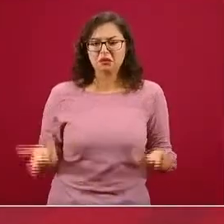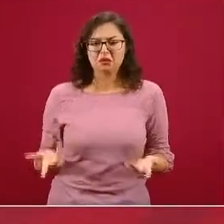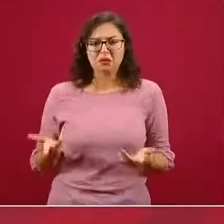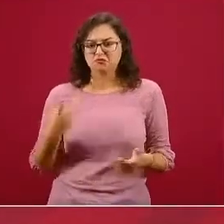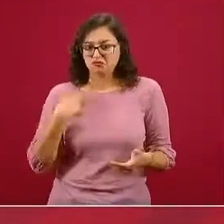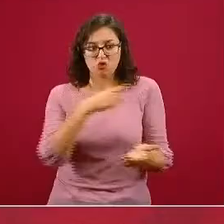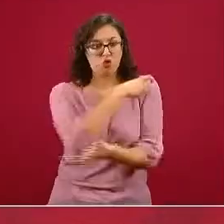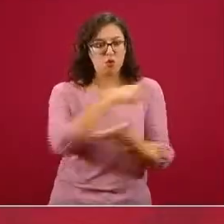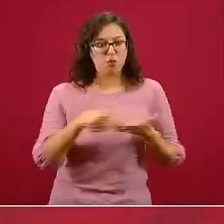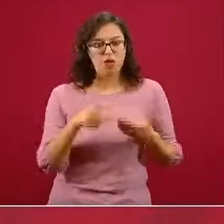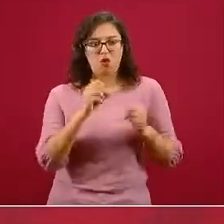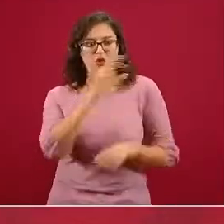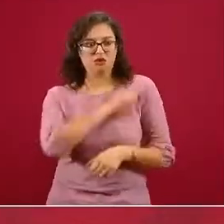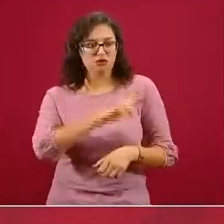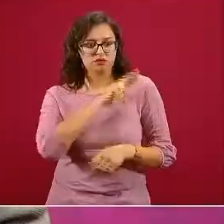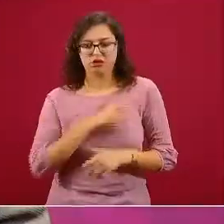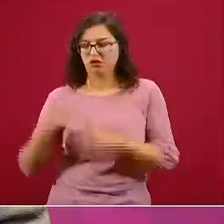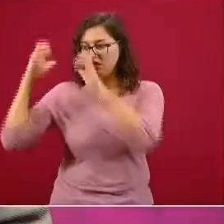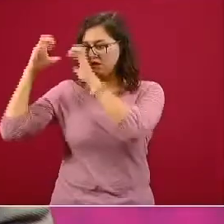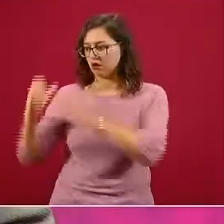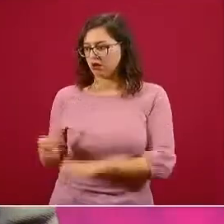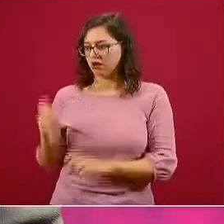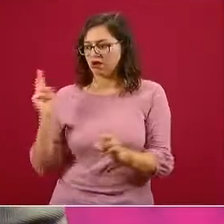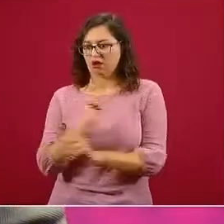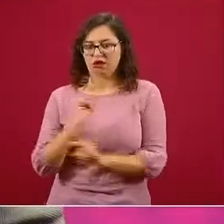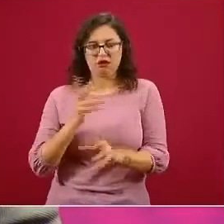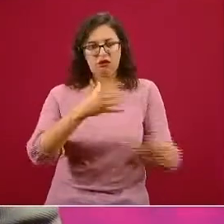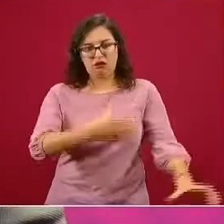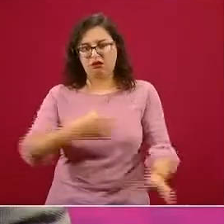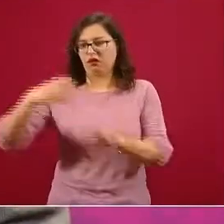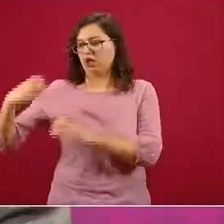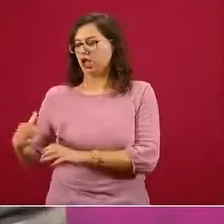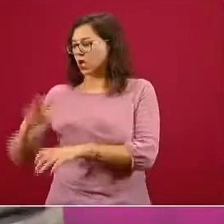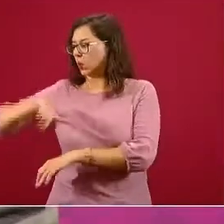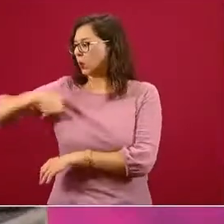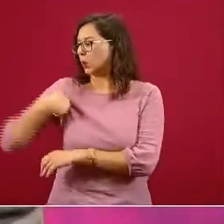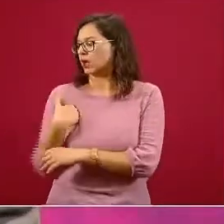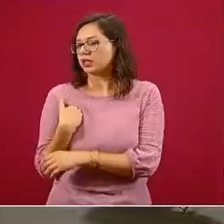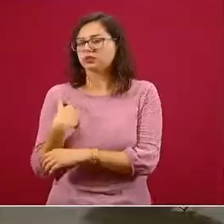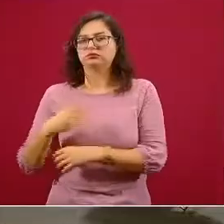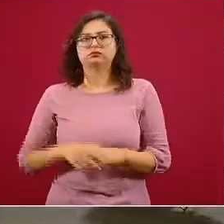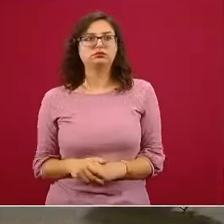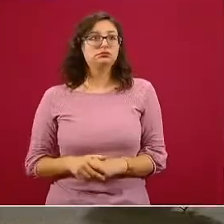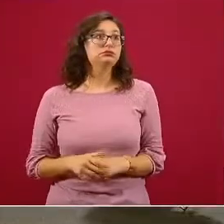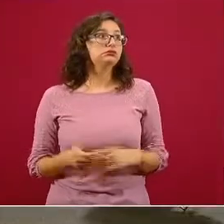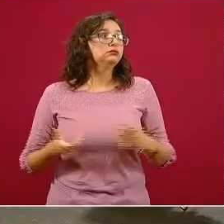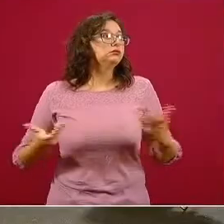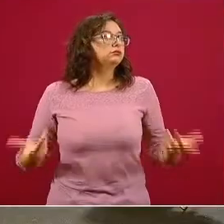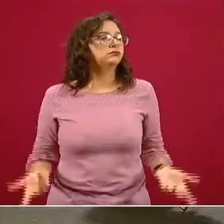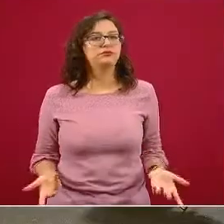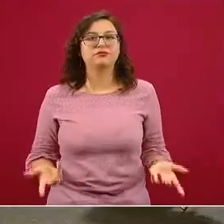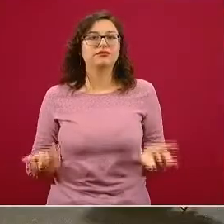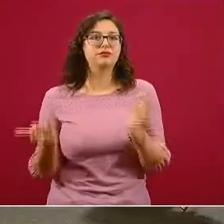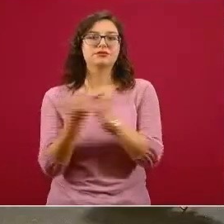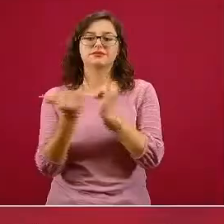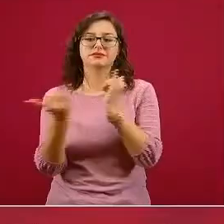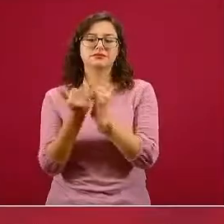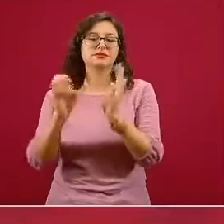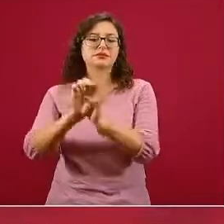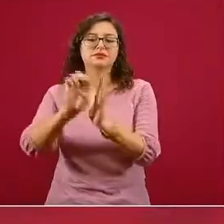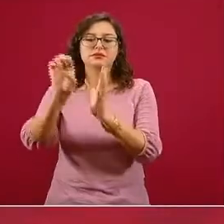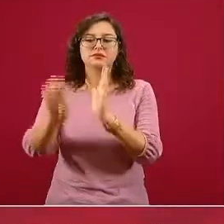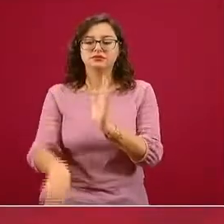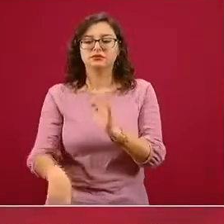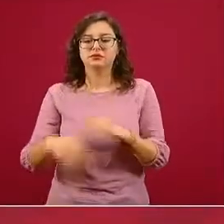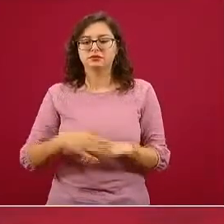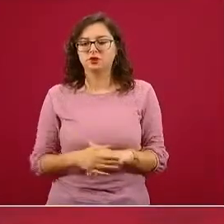un tanque de oxígeno. Esto sería equivalente a, vamos a poner una analogía,